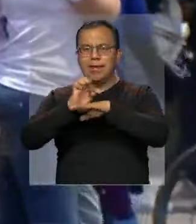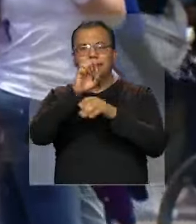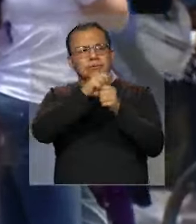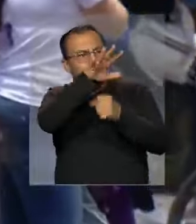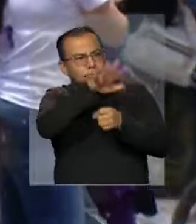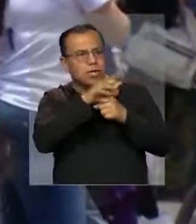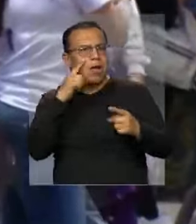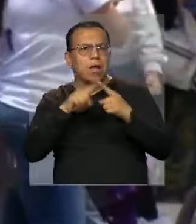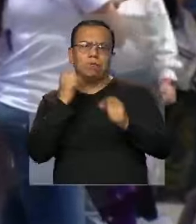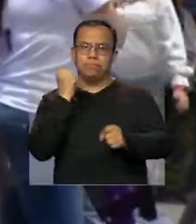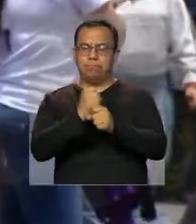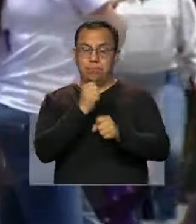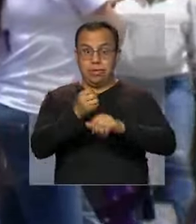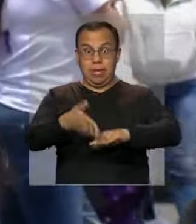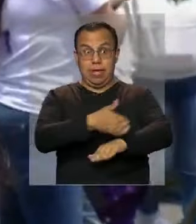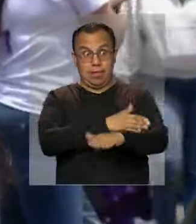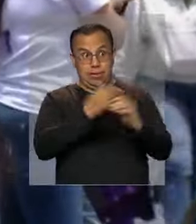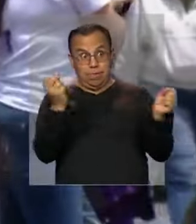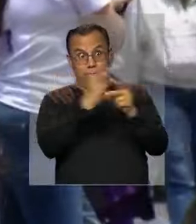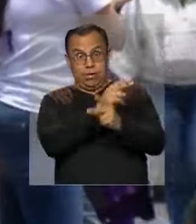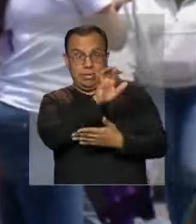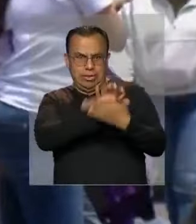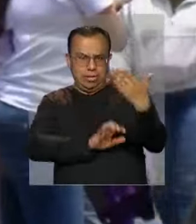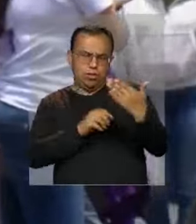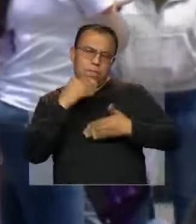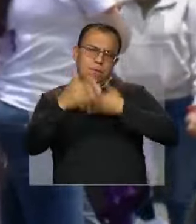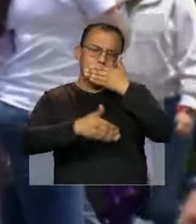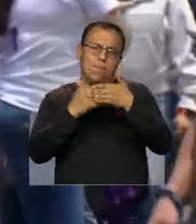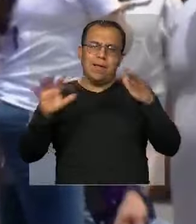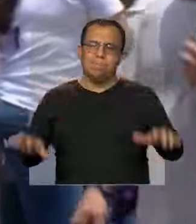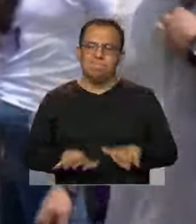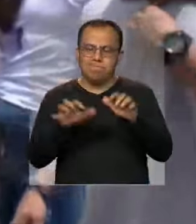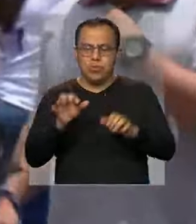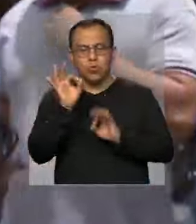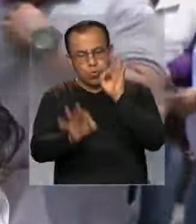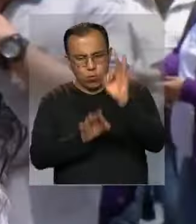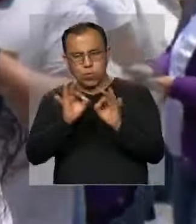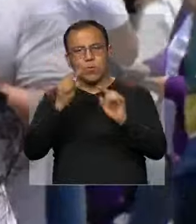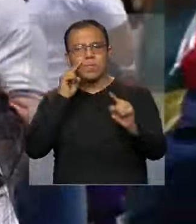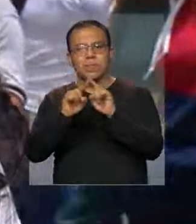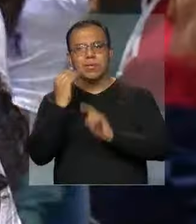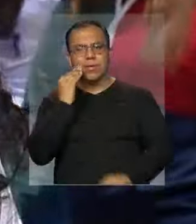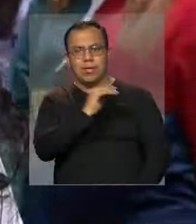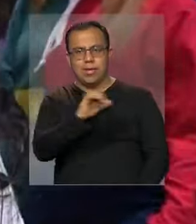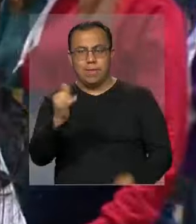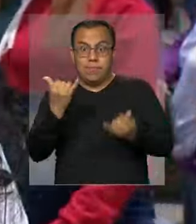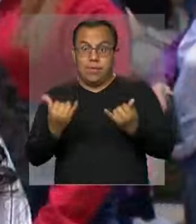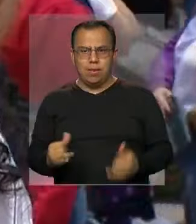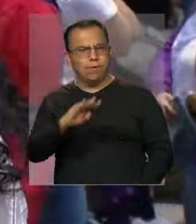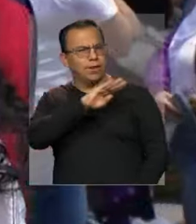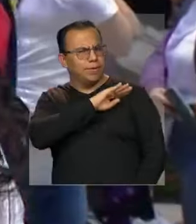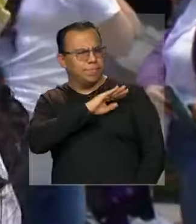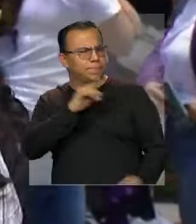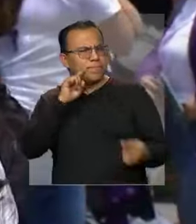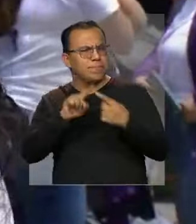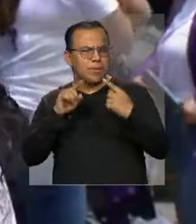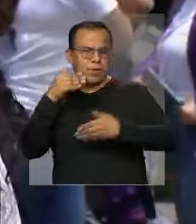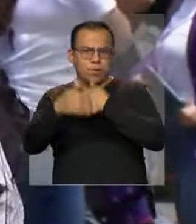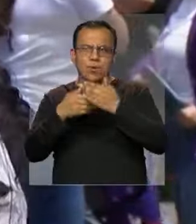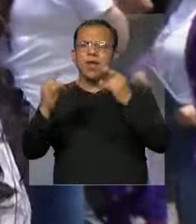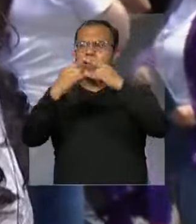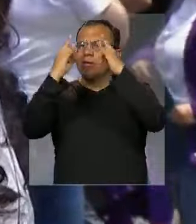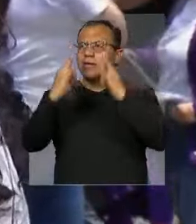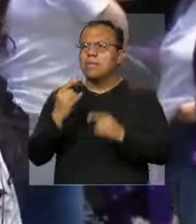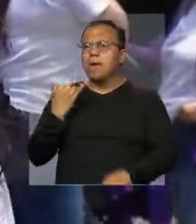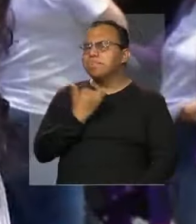que trabajan para la prevención de violencias y la generación de actividades de cuidado hacia las mujeres. Alcaldesa, vemos emprendimientos atrás, unas carpas, ¿qué